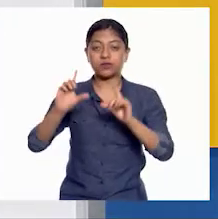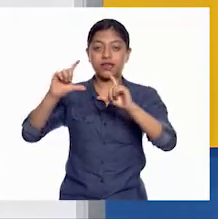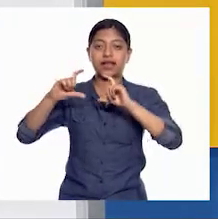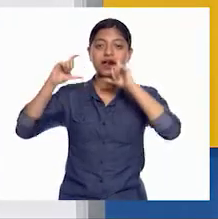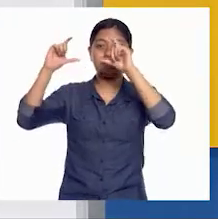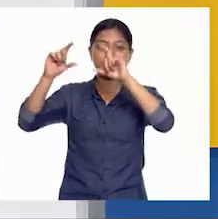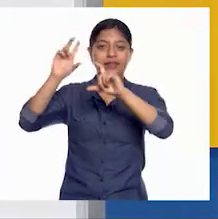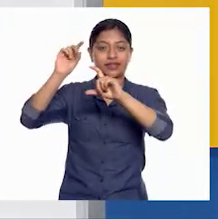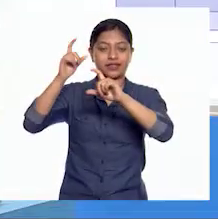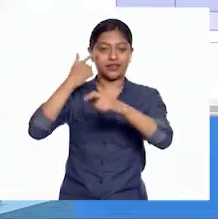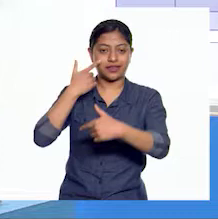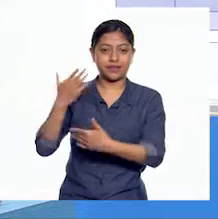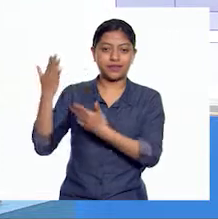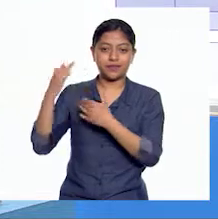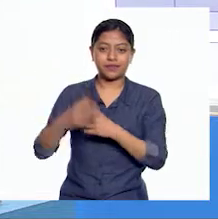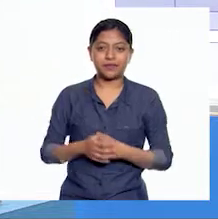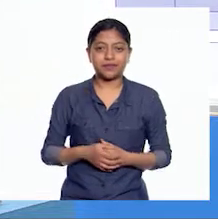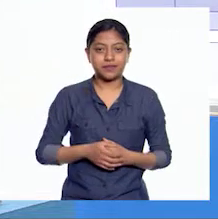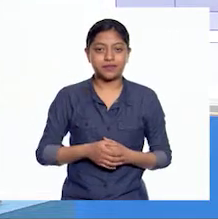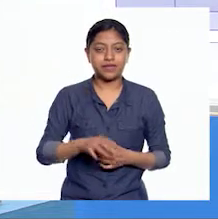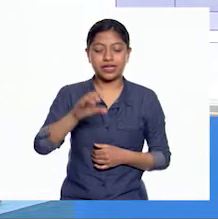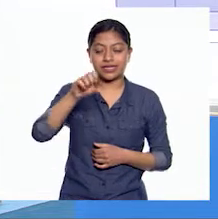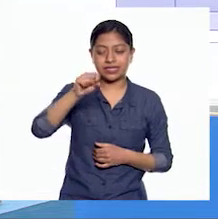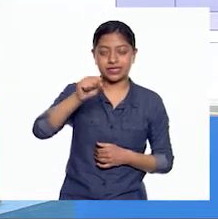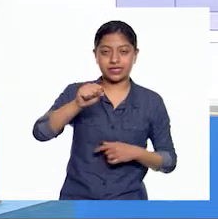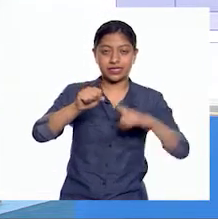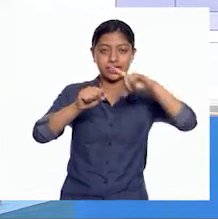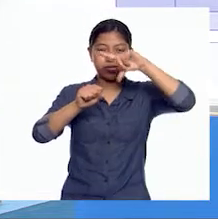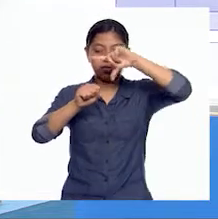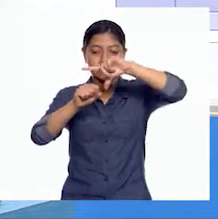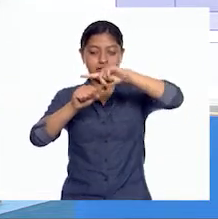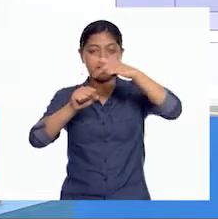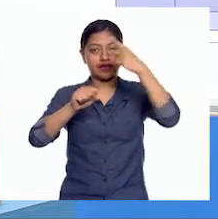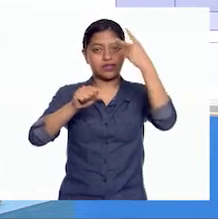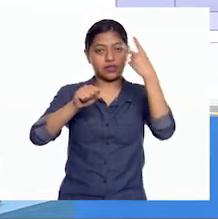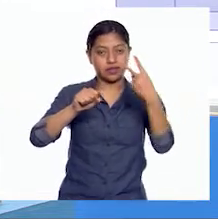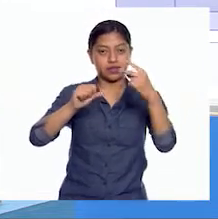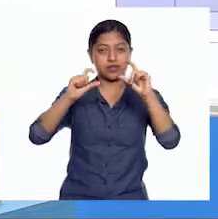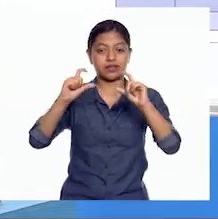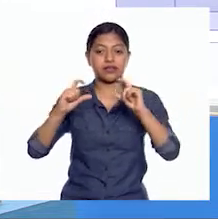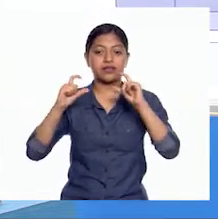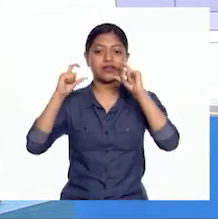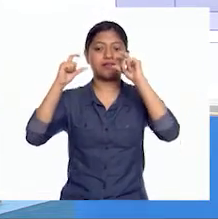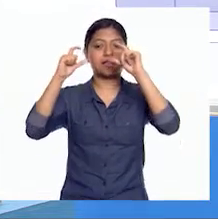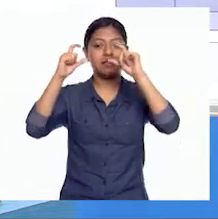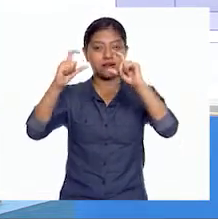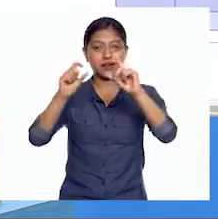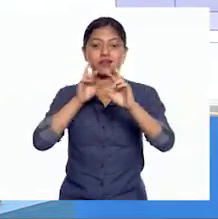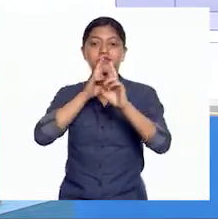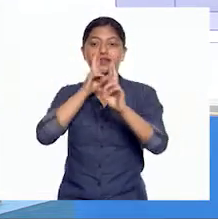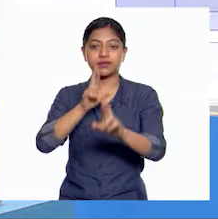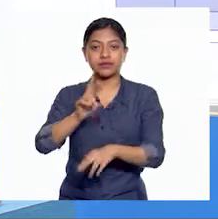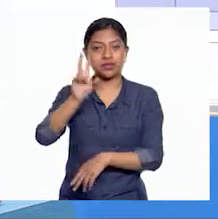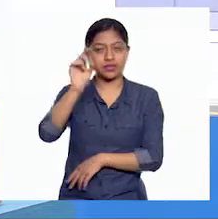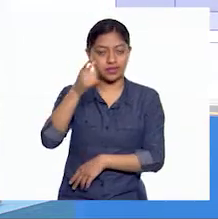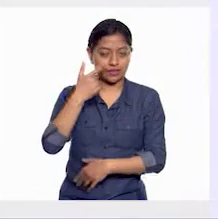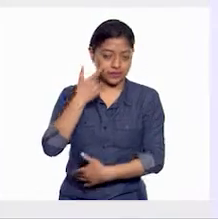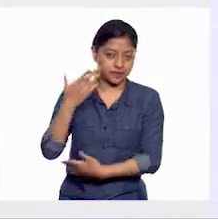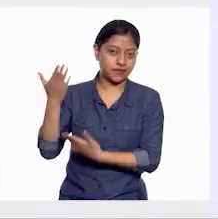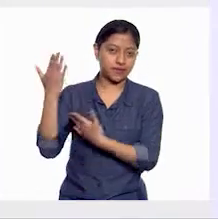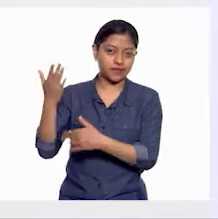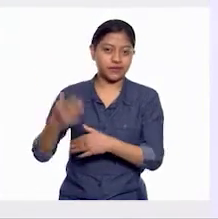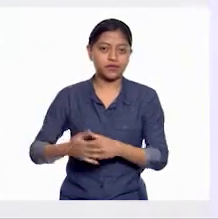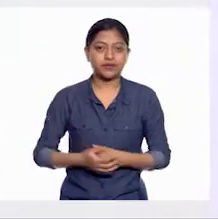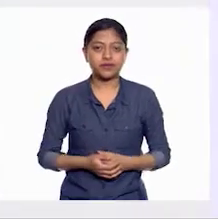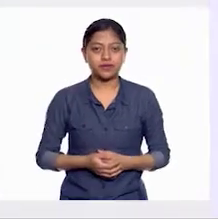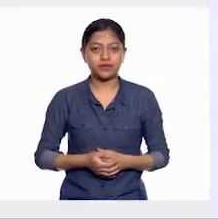Observémoslo. Hacemos nuestra operación y 60 entre 2, fíjense bien, nos cabe